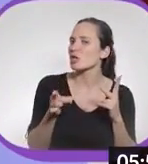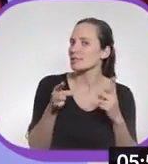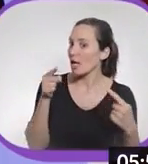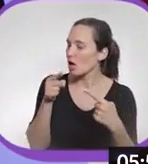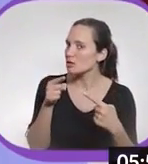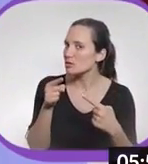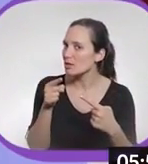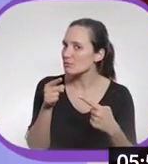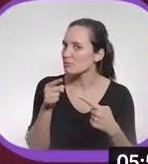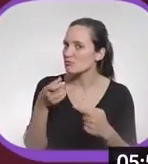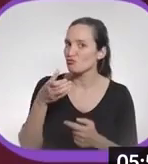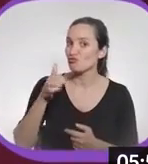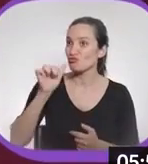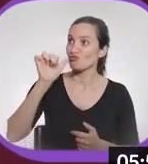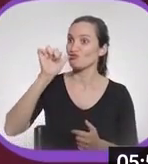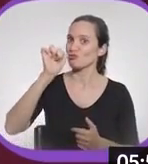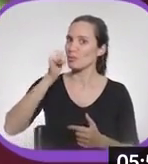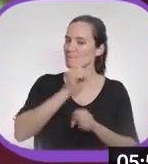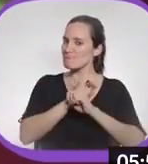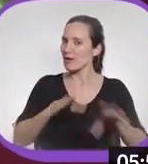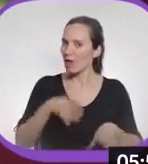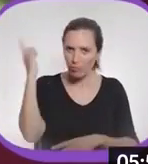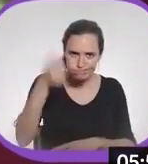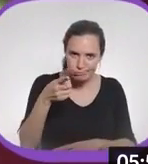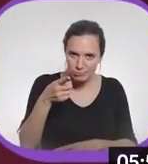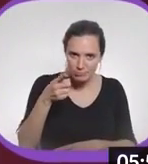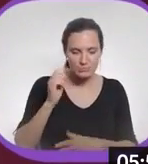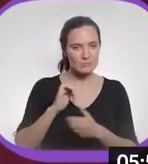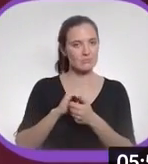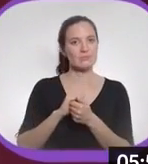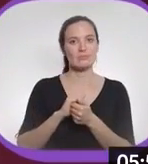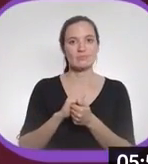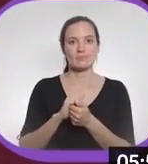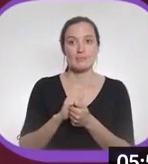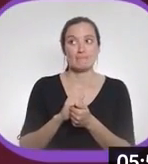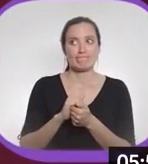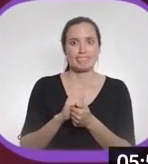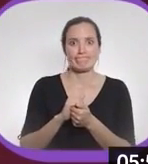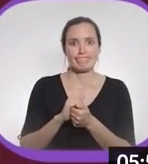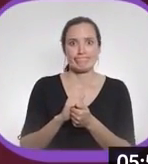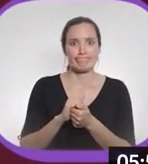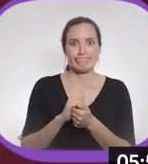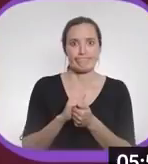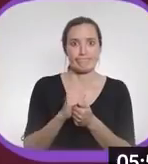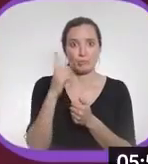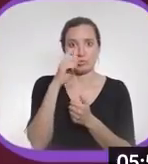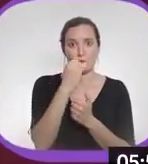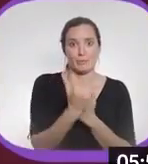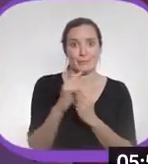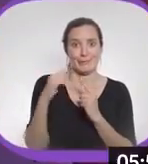biberón malvado te reprenderá así. ¡Ah, biberón malvado! ¡Uy! ¡Tuve otro percance con el